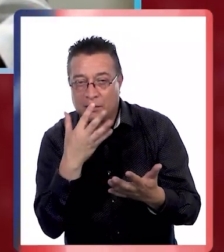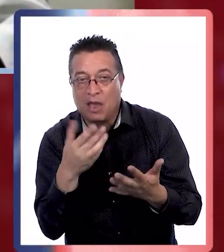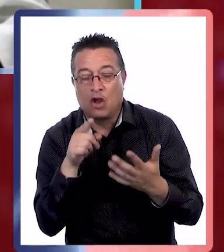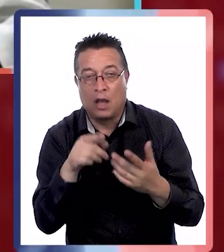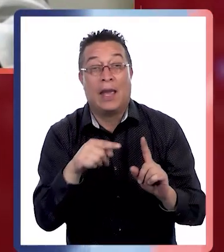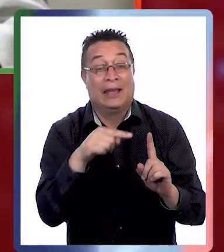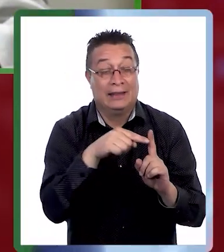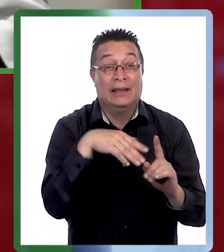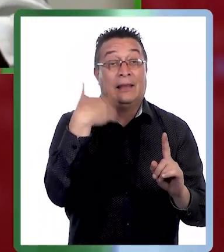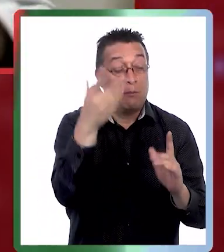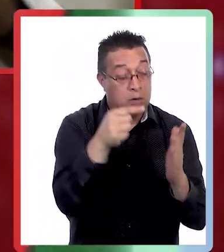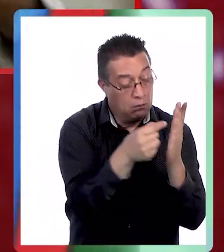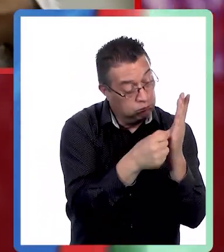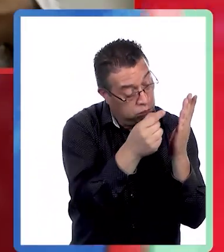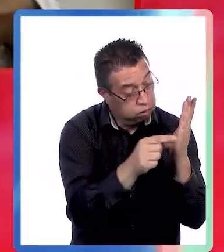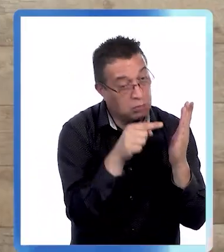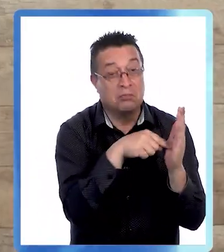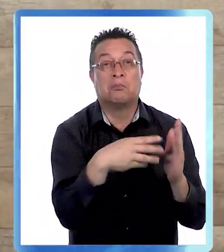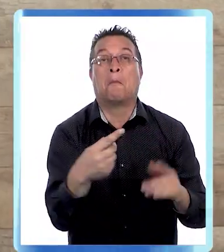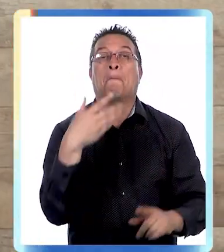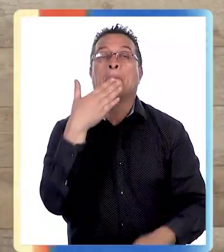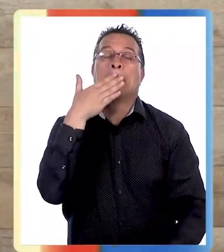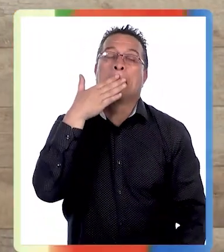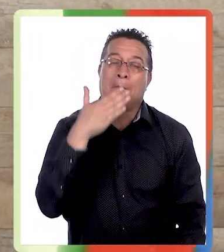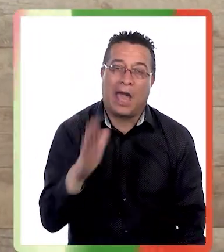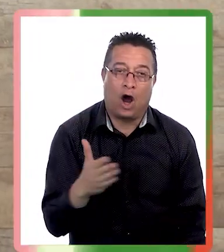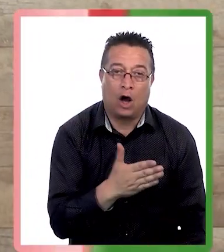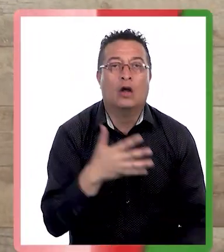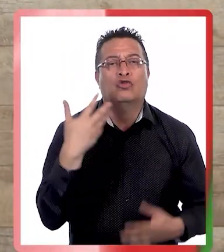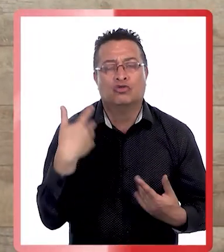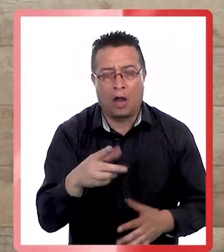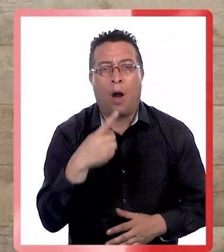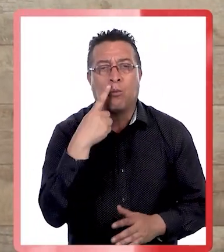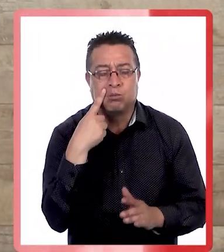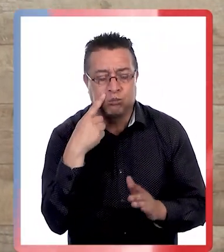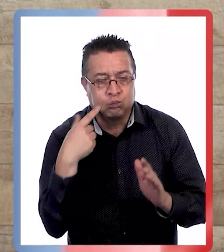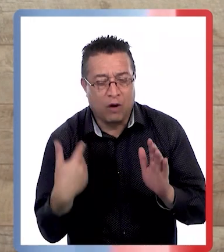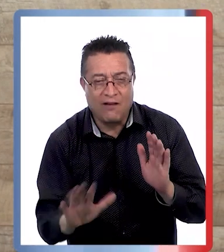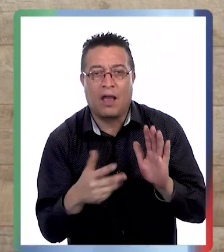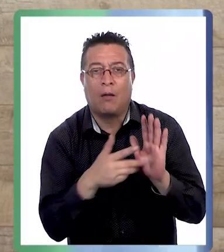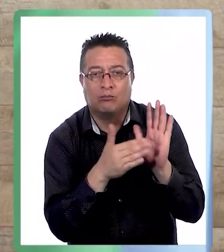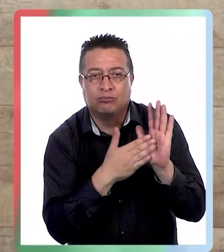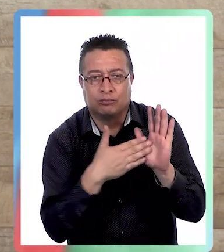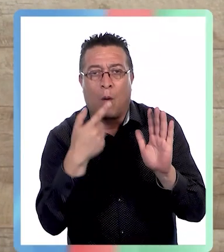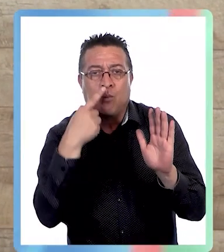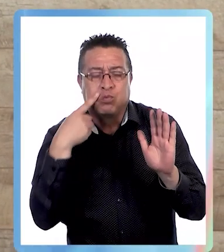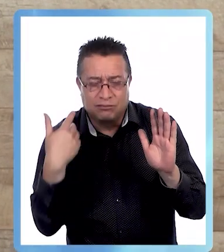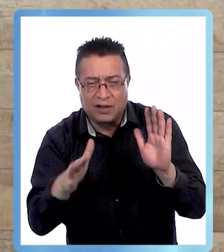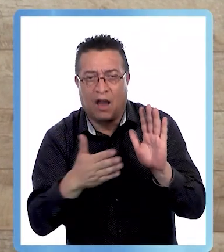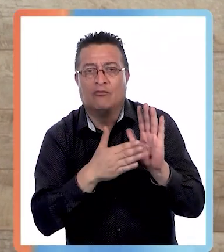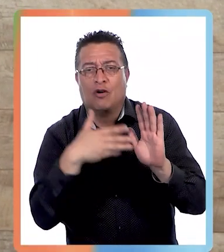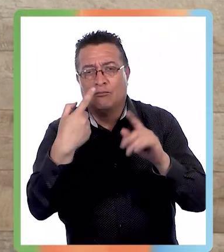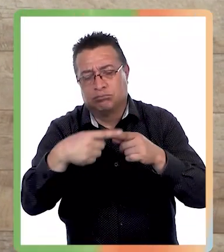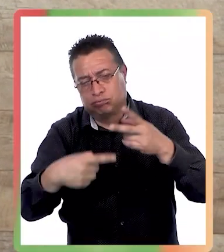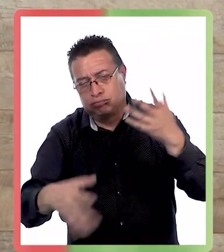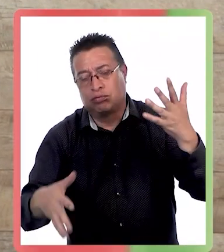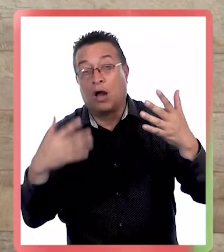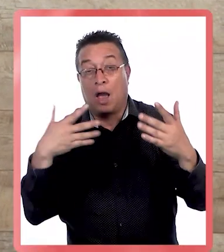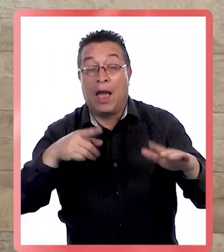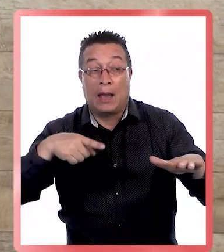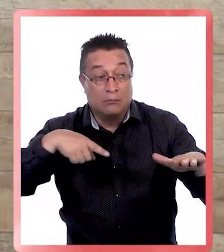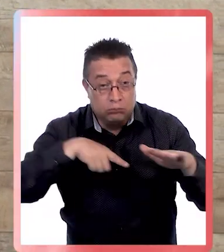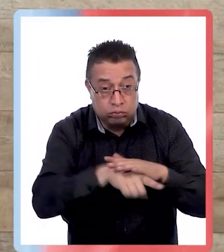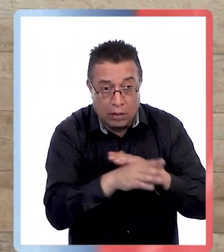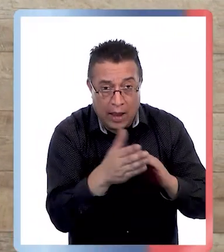sus resultados sean mejores. Tenemos bastante demostración que si entramos precozmente a cuidados paliativos, a